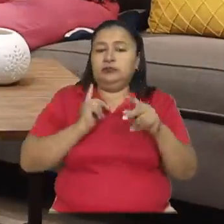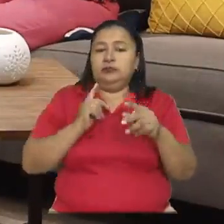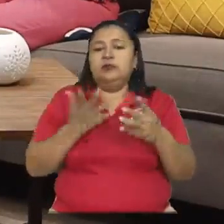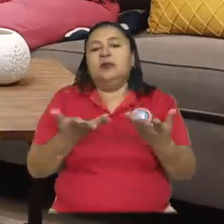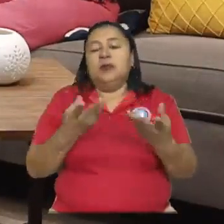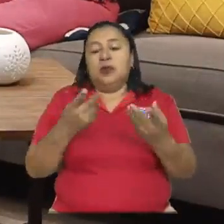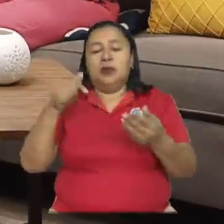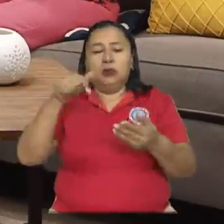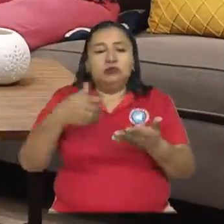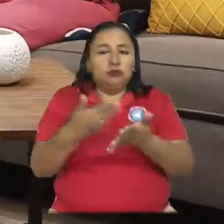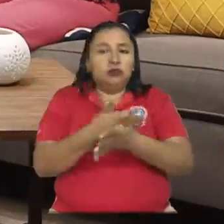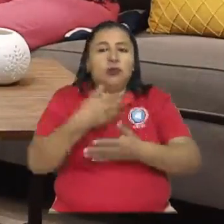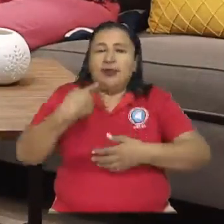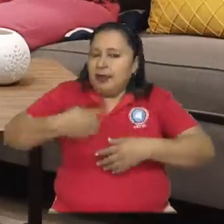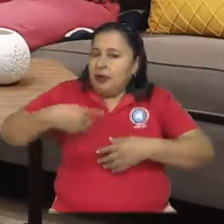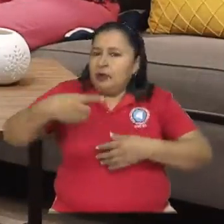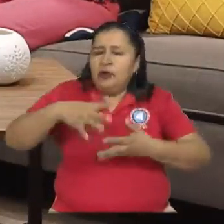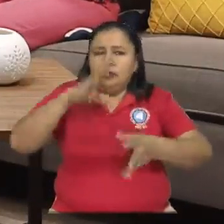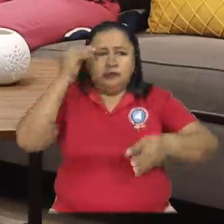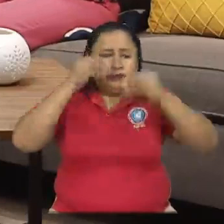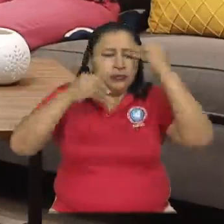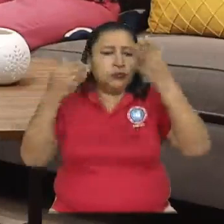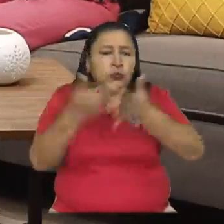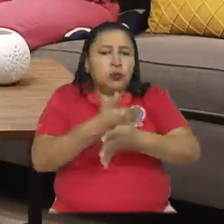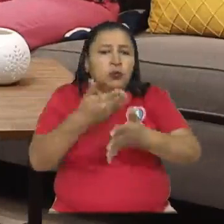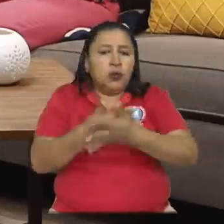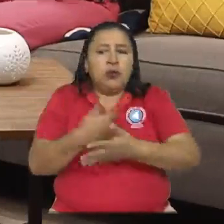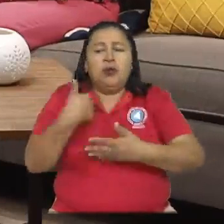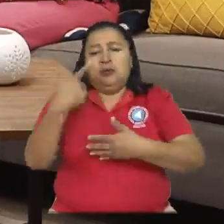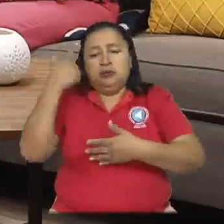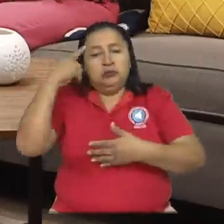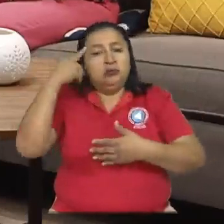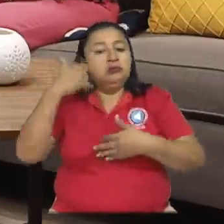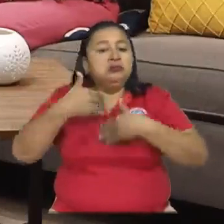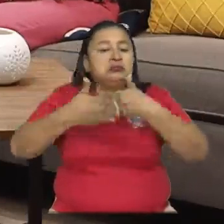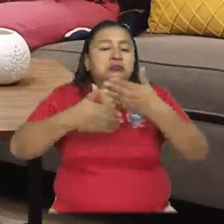El actualizarnos constantemente, claro, con las nuevas tendencias,